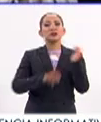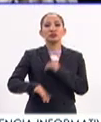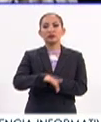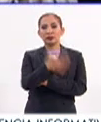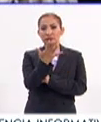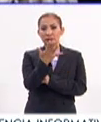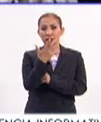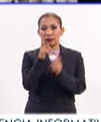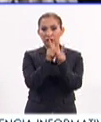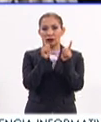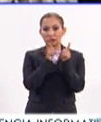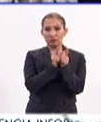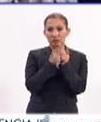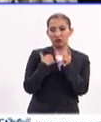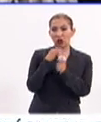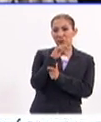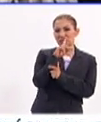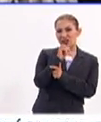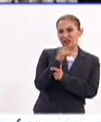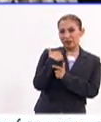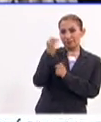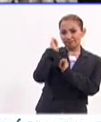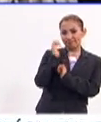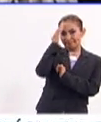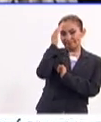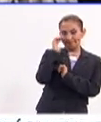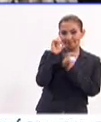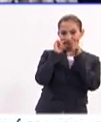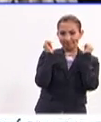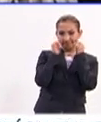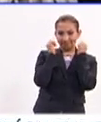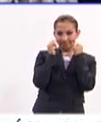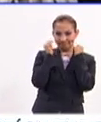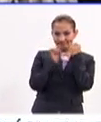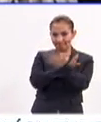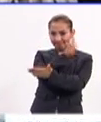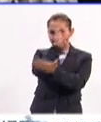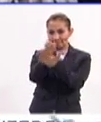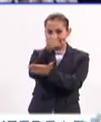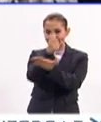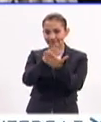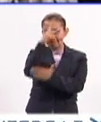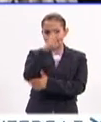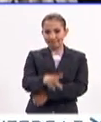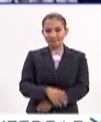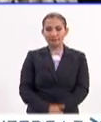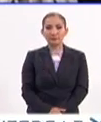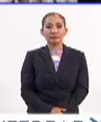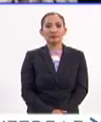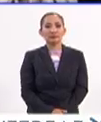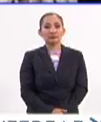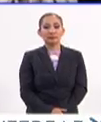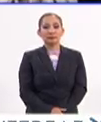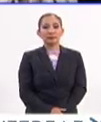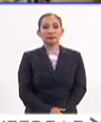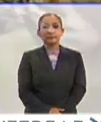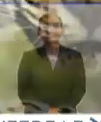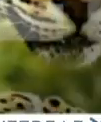En 1915, tropas convencionistas encabezadas por el general Emiliano Zapata entran a la Ciudad de México.